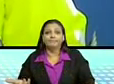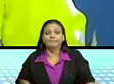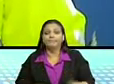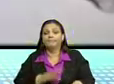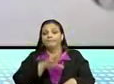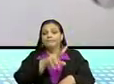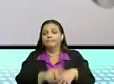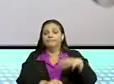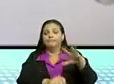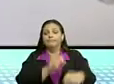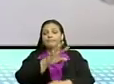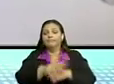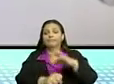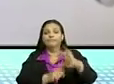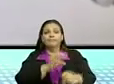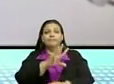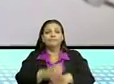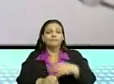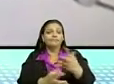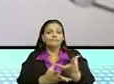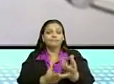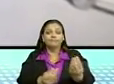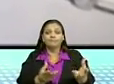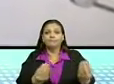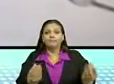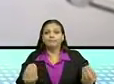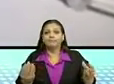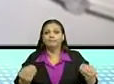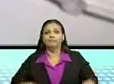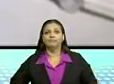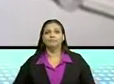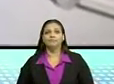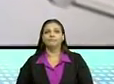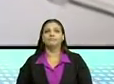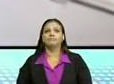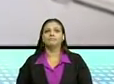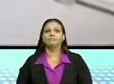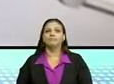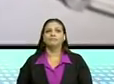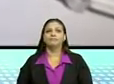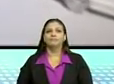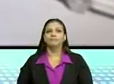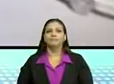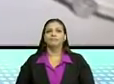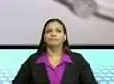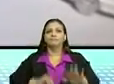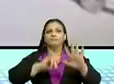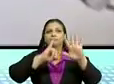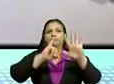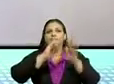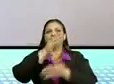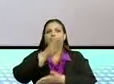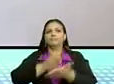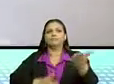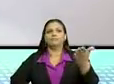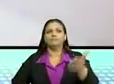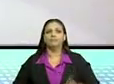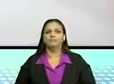tiene tanta licencia para hacer lo que le da la gana y no pasa nada. 6:30, 6:30.